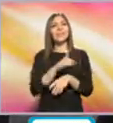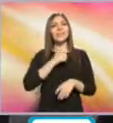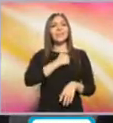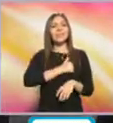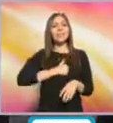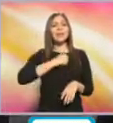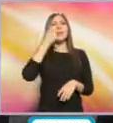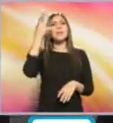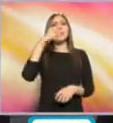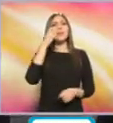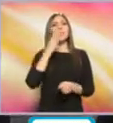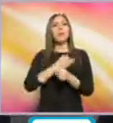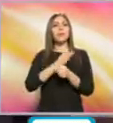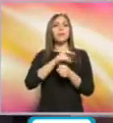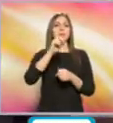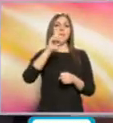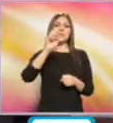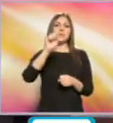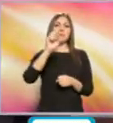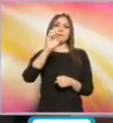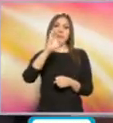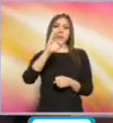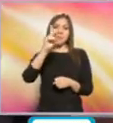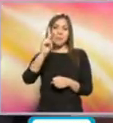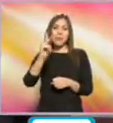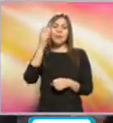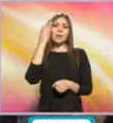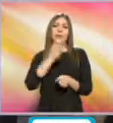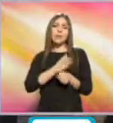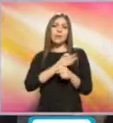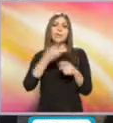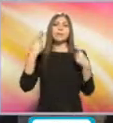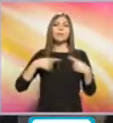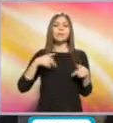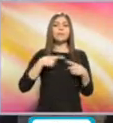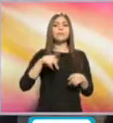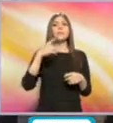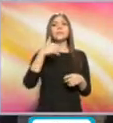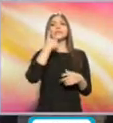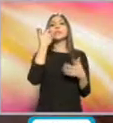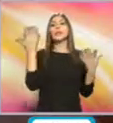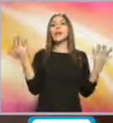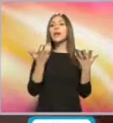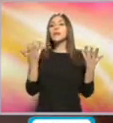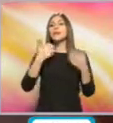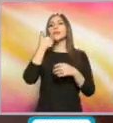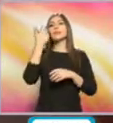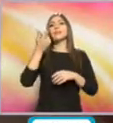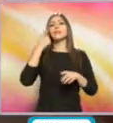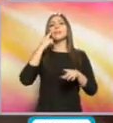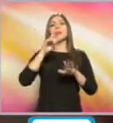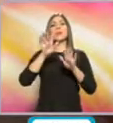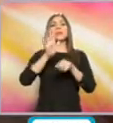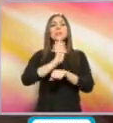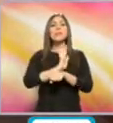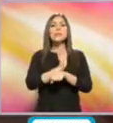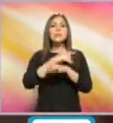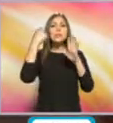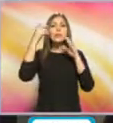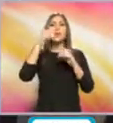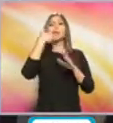Pero sí está el DCP y bueno, para aquellos realizadores o productores que tienen una invitación a participar en un